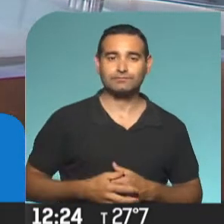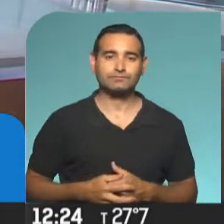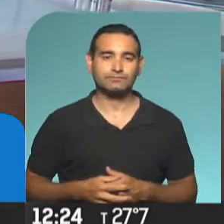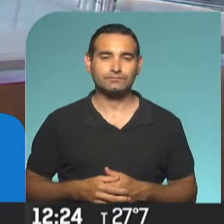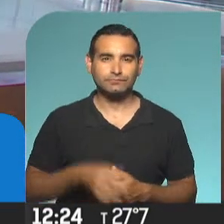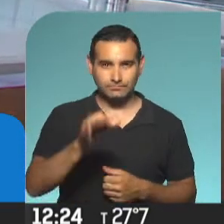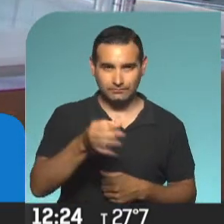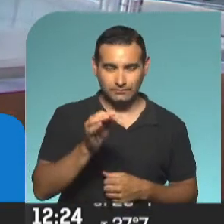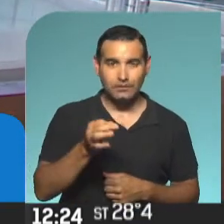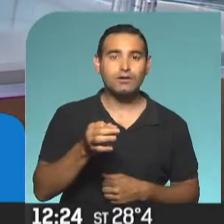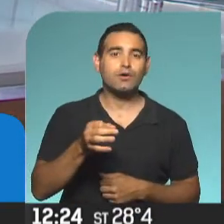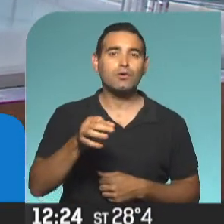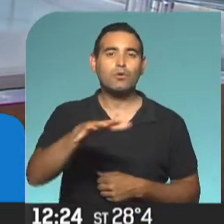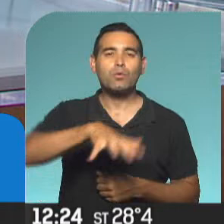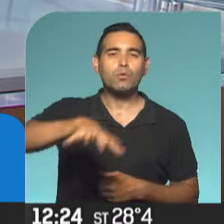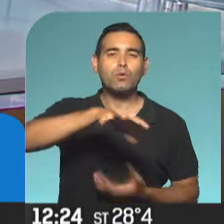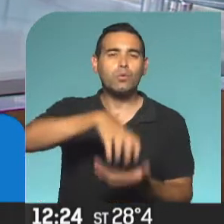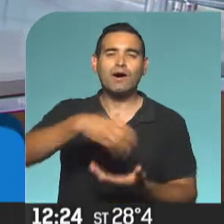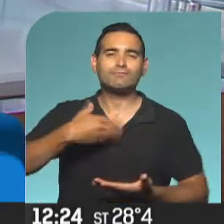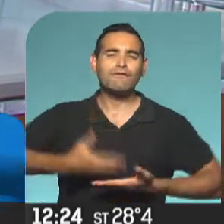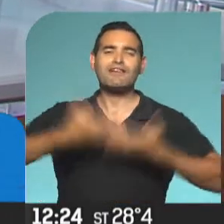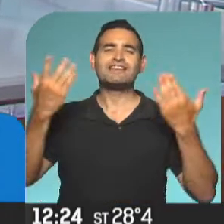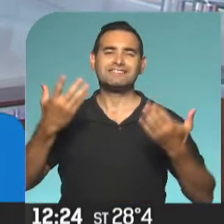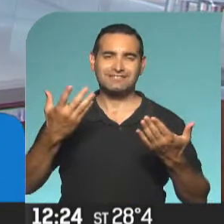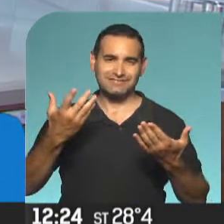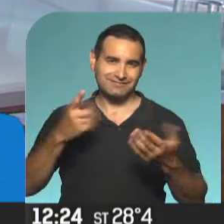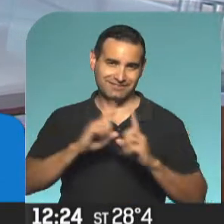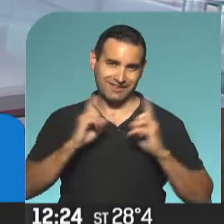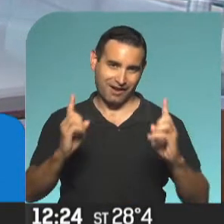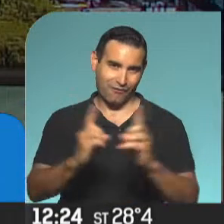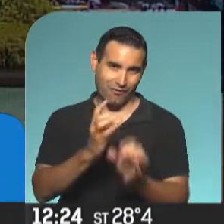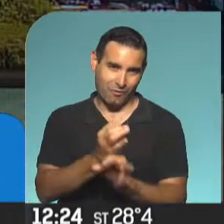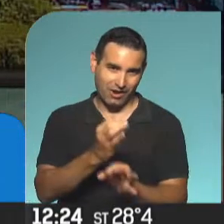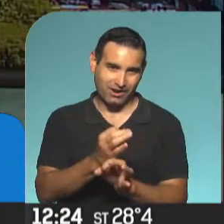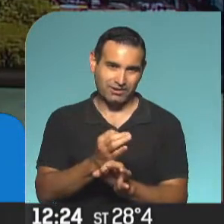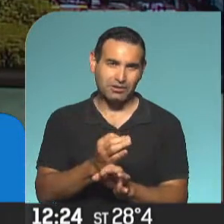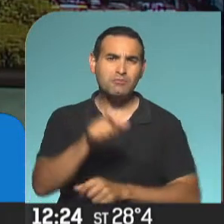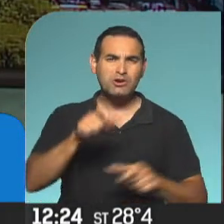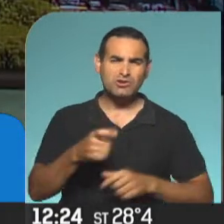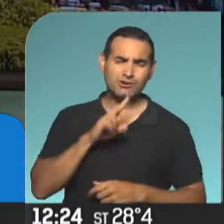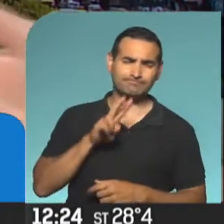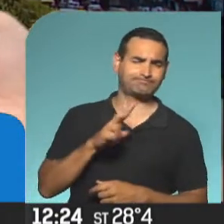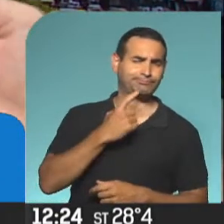que el lugar donde más feliz sos es en el aula. ¿Por qué hay gente que lo duda?